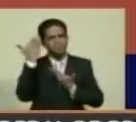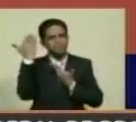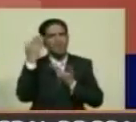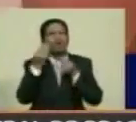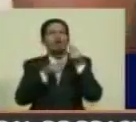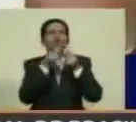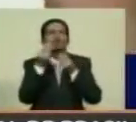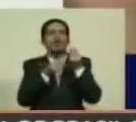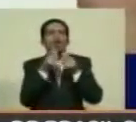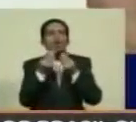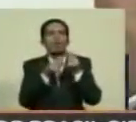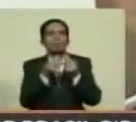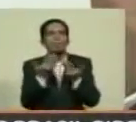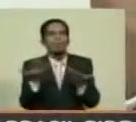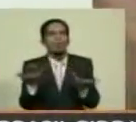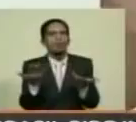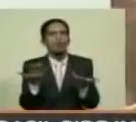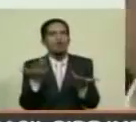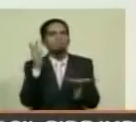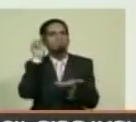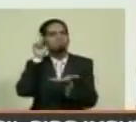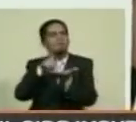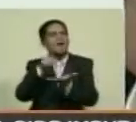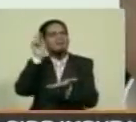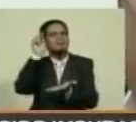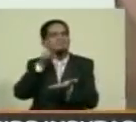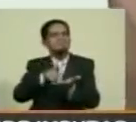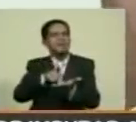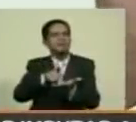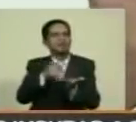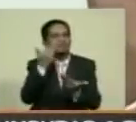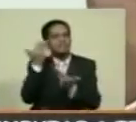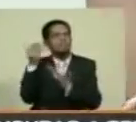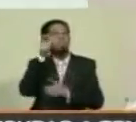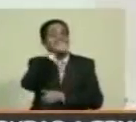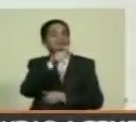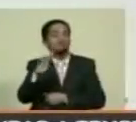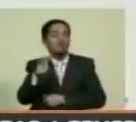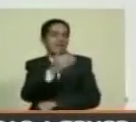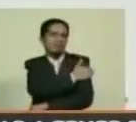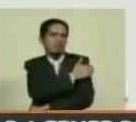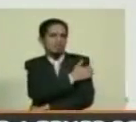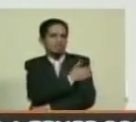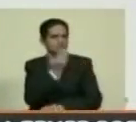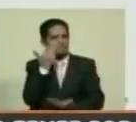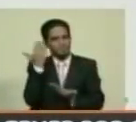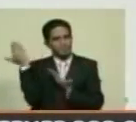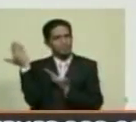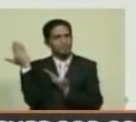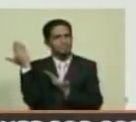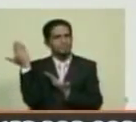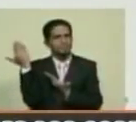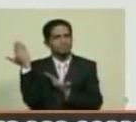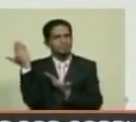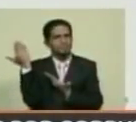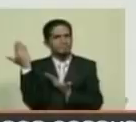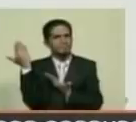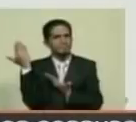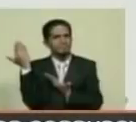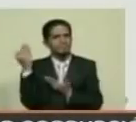está la participación de factores políticos de la extrema derecha. Y esta es la tercera reflexión que quiero